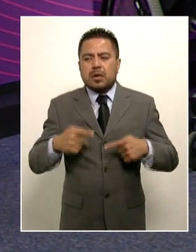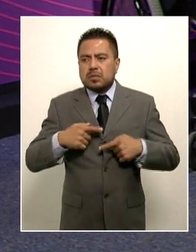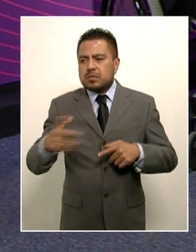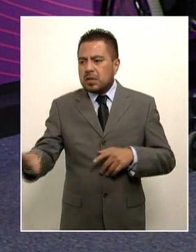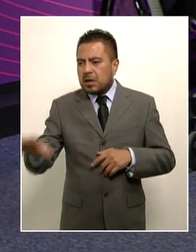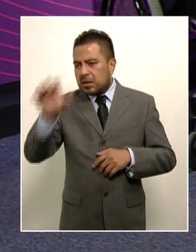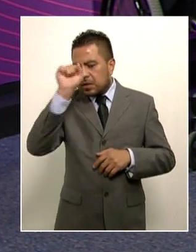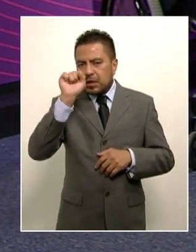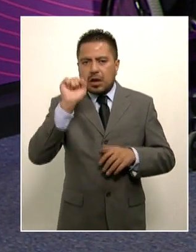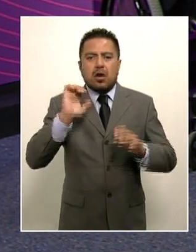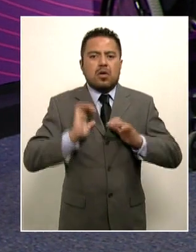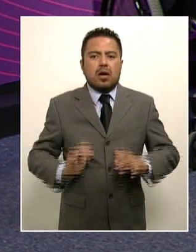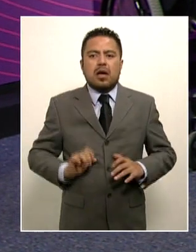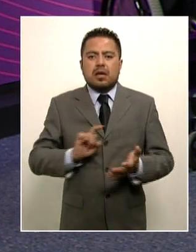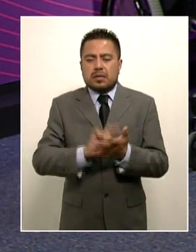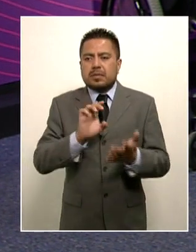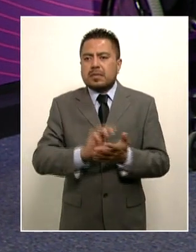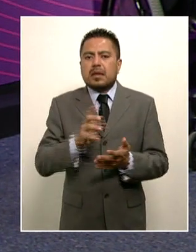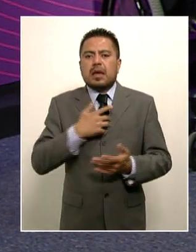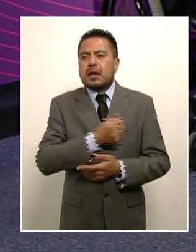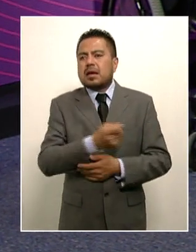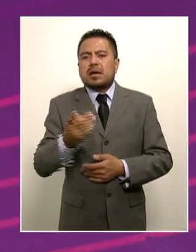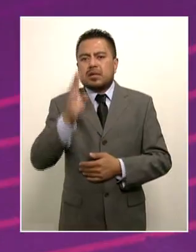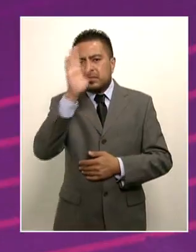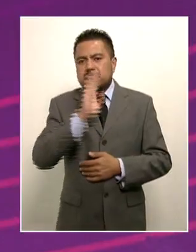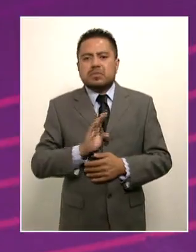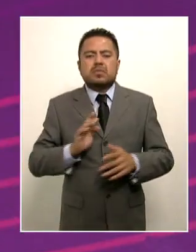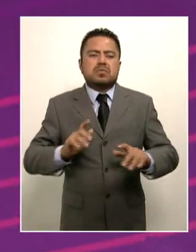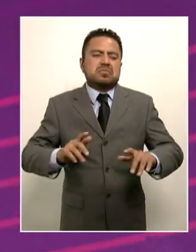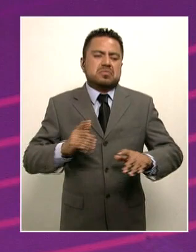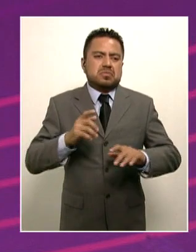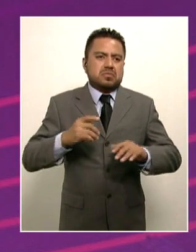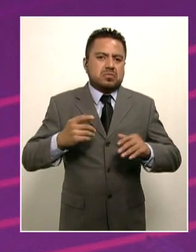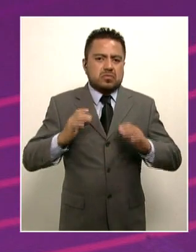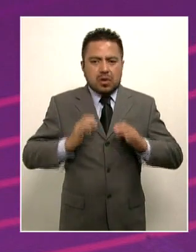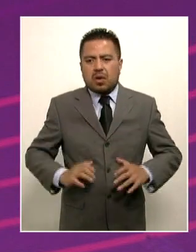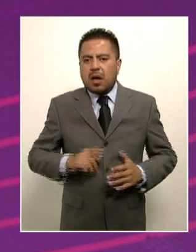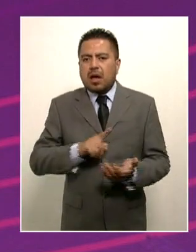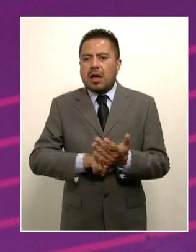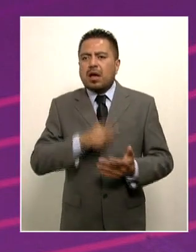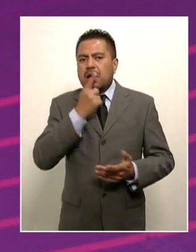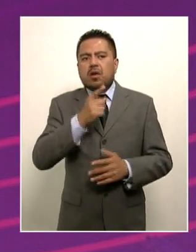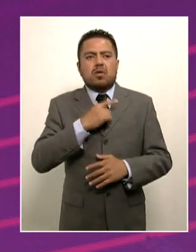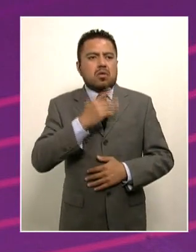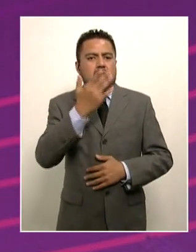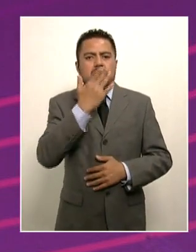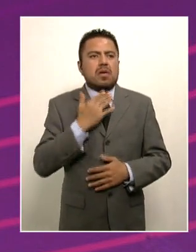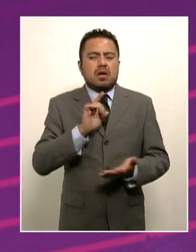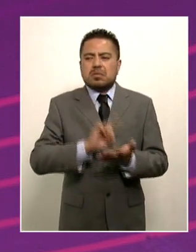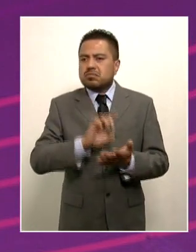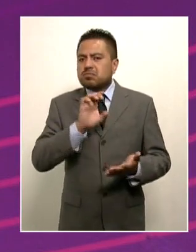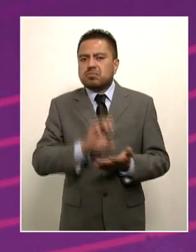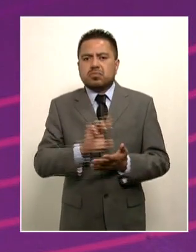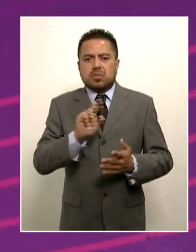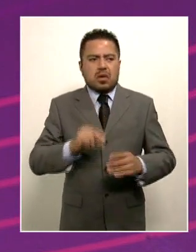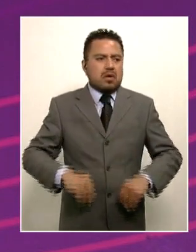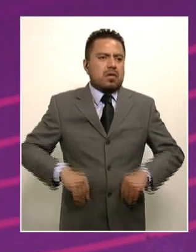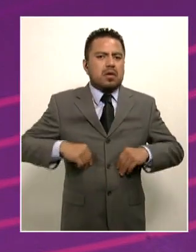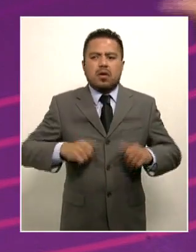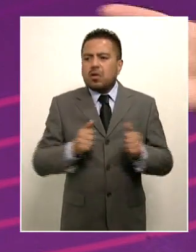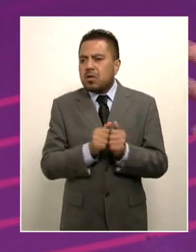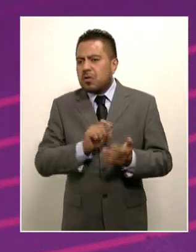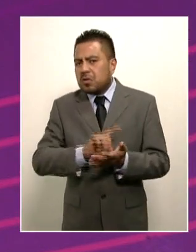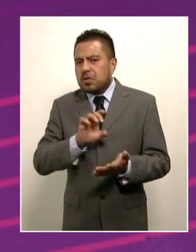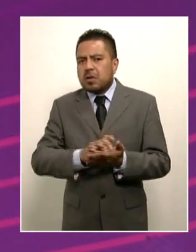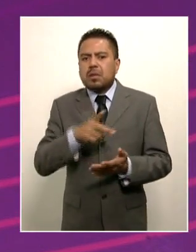una discapacidad. Había una persona con esclerosis múltiple, por ejemplo, que fue a decir: yo no tengo una discapacidad, no vivo con una discapacidad,